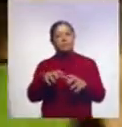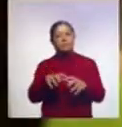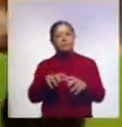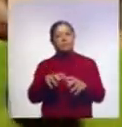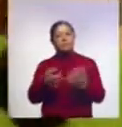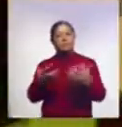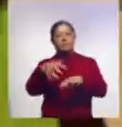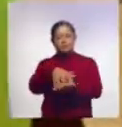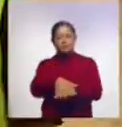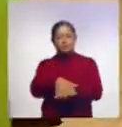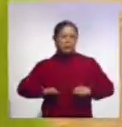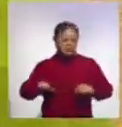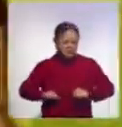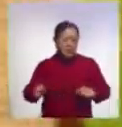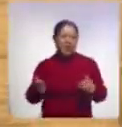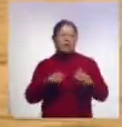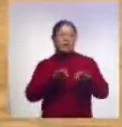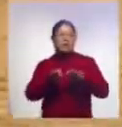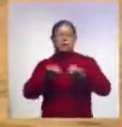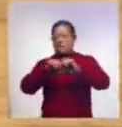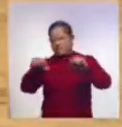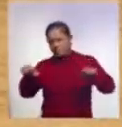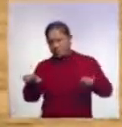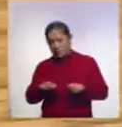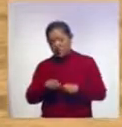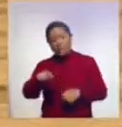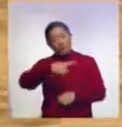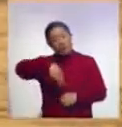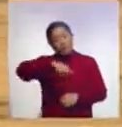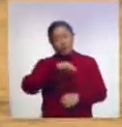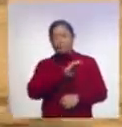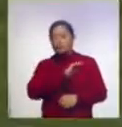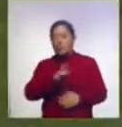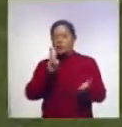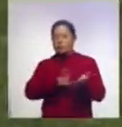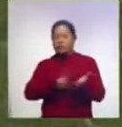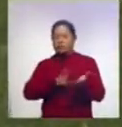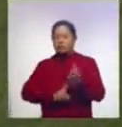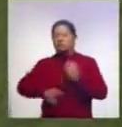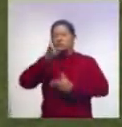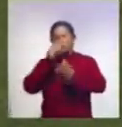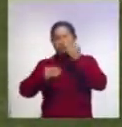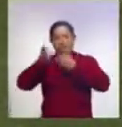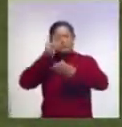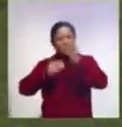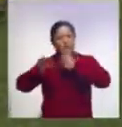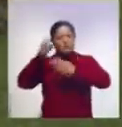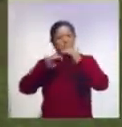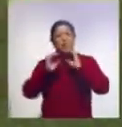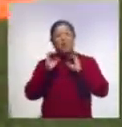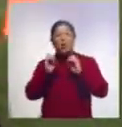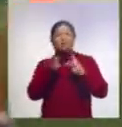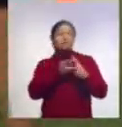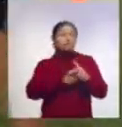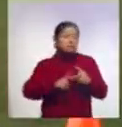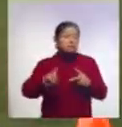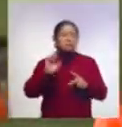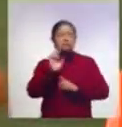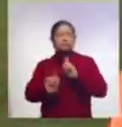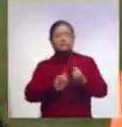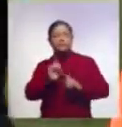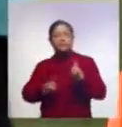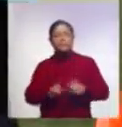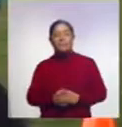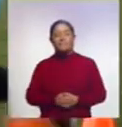donde a través de dinámicas y participantes pueden obtener valores y a la vez aprender o iniciarse en el deporte.